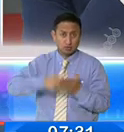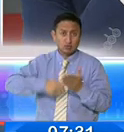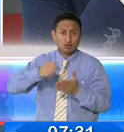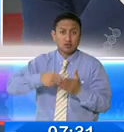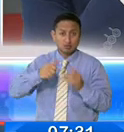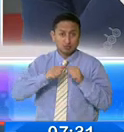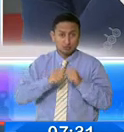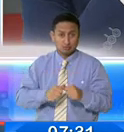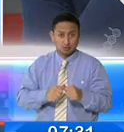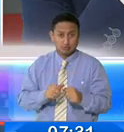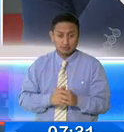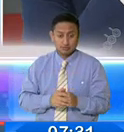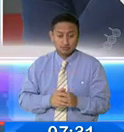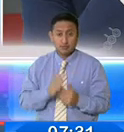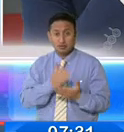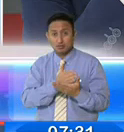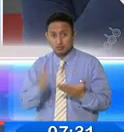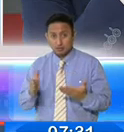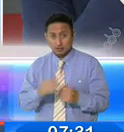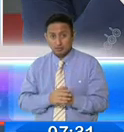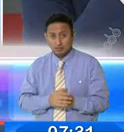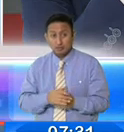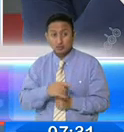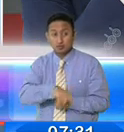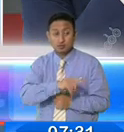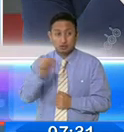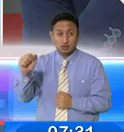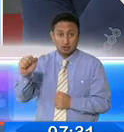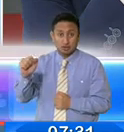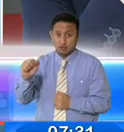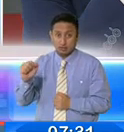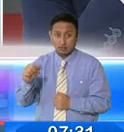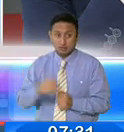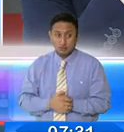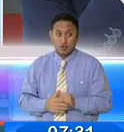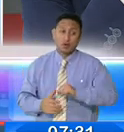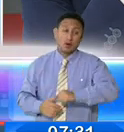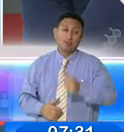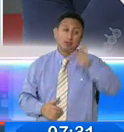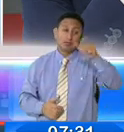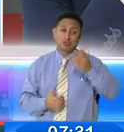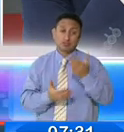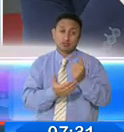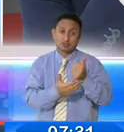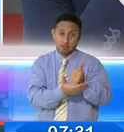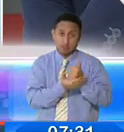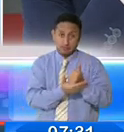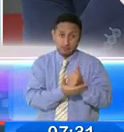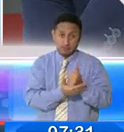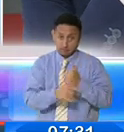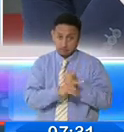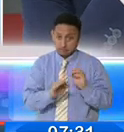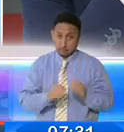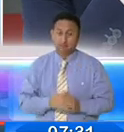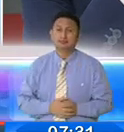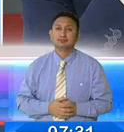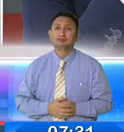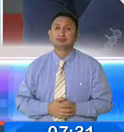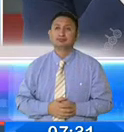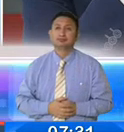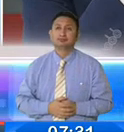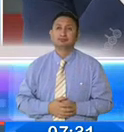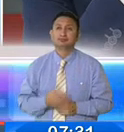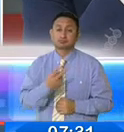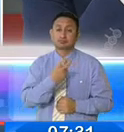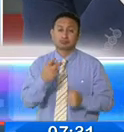que no se queden fuera los que tienen derecho y que tampoco se beneficien indebidamente los que no tienen derecho. Por lo tanto, esas dos cosas se